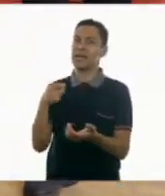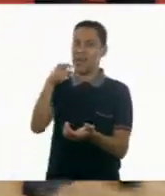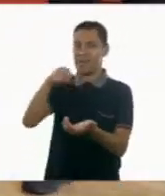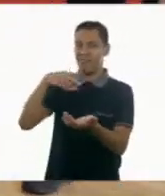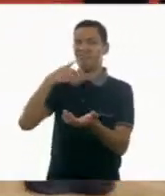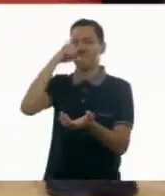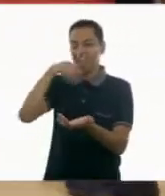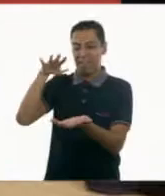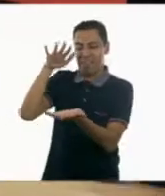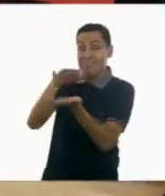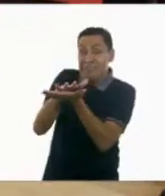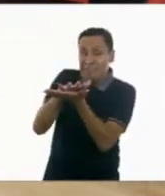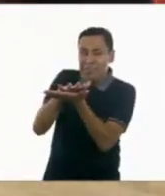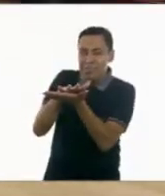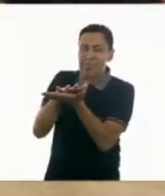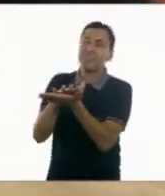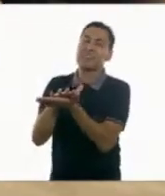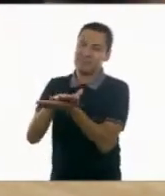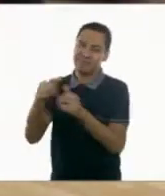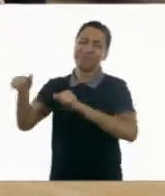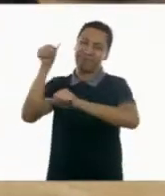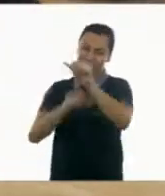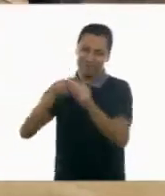la cuerda.